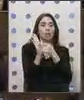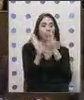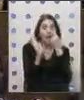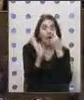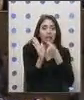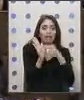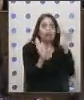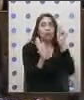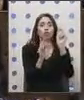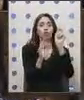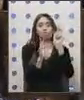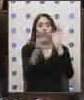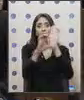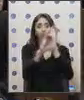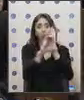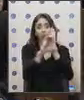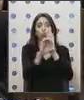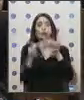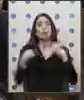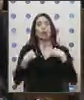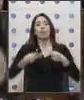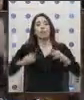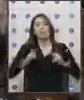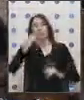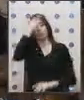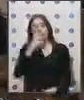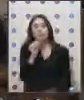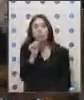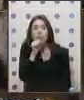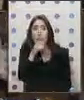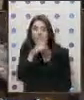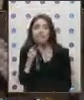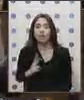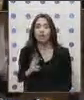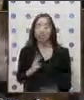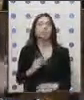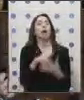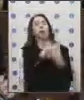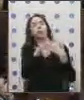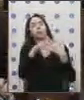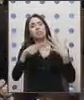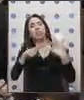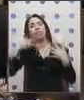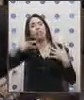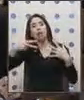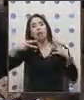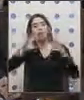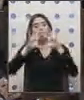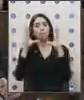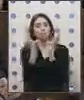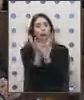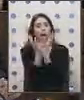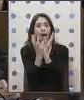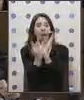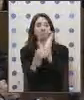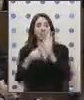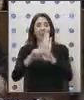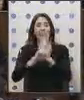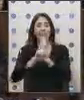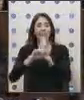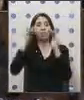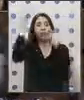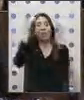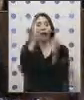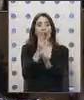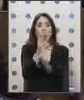reconocer constitucionalmente el derecho a una vejez digna, el conjunto de normas que informan nuestra legislación sobre adultos mayores